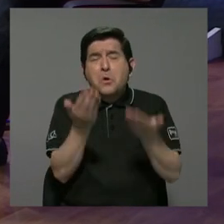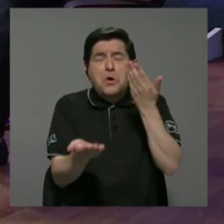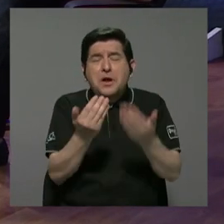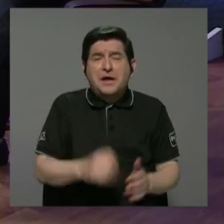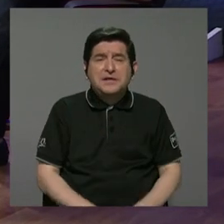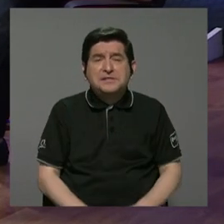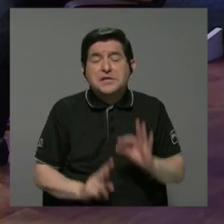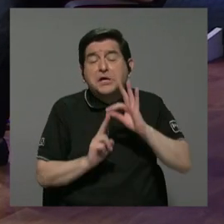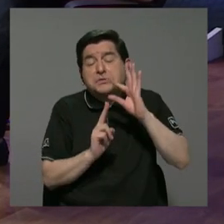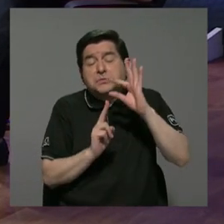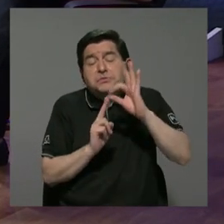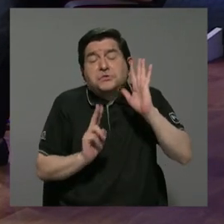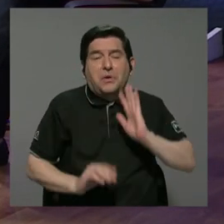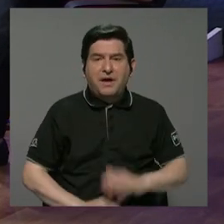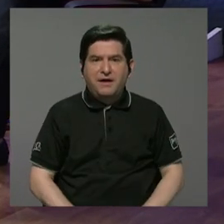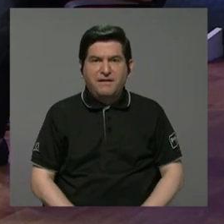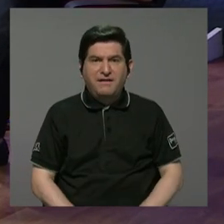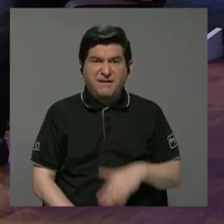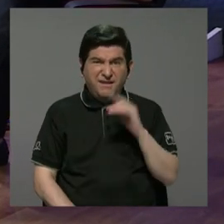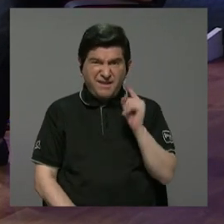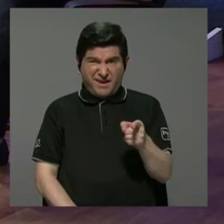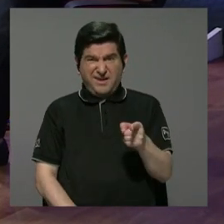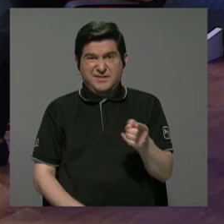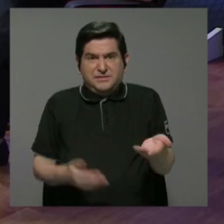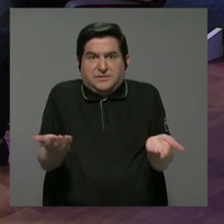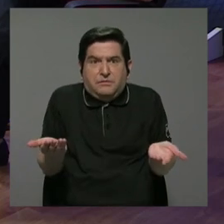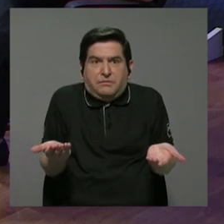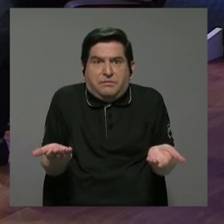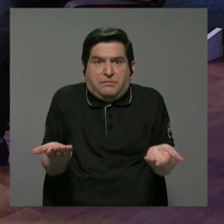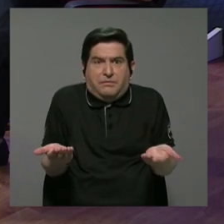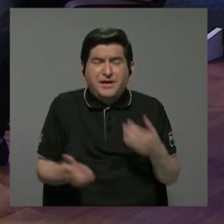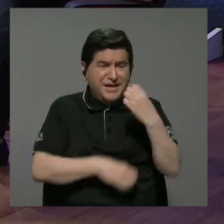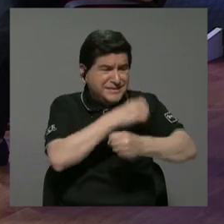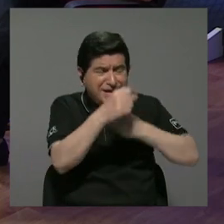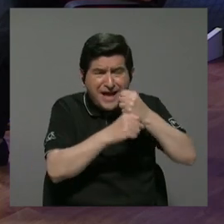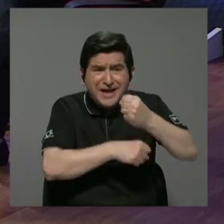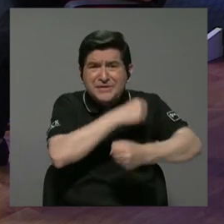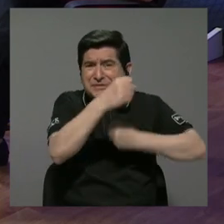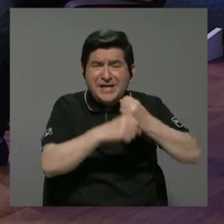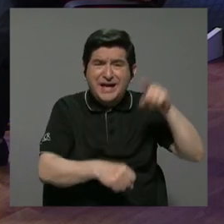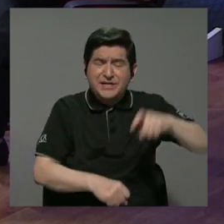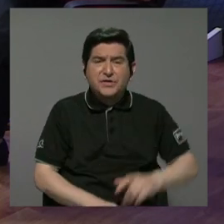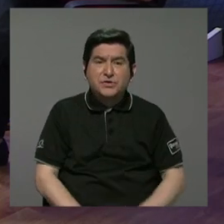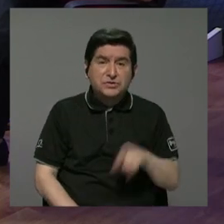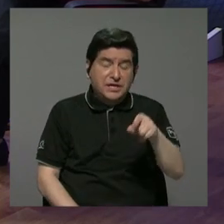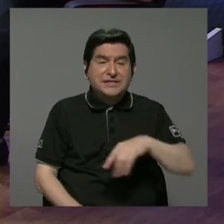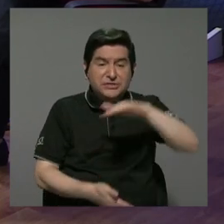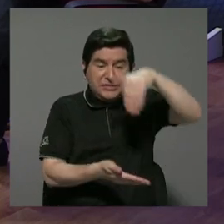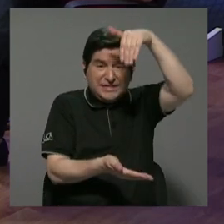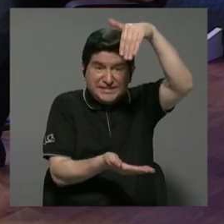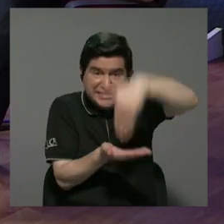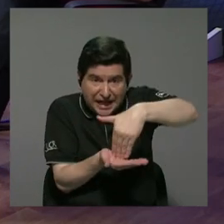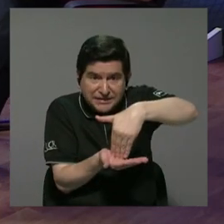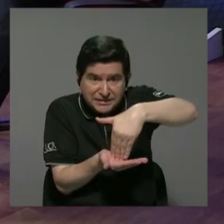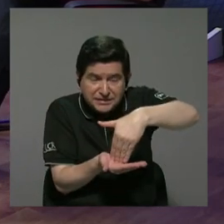opcional. Eso, imagínese, eso fue un trabajazo. De años. De años, y además eso es columna vertebral